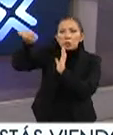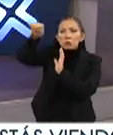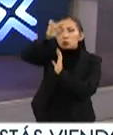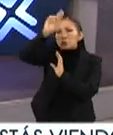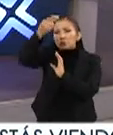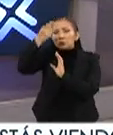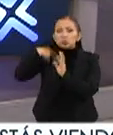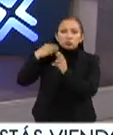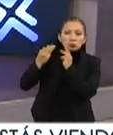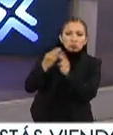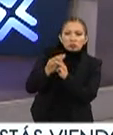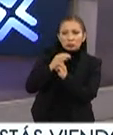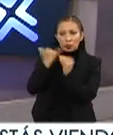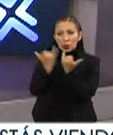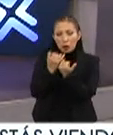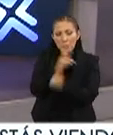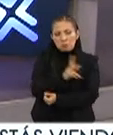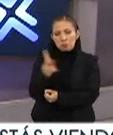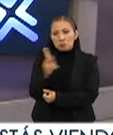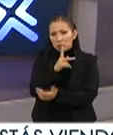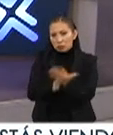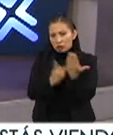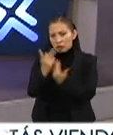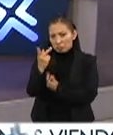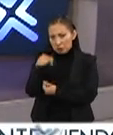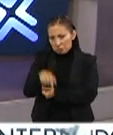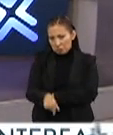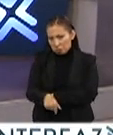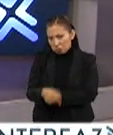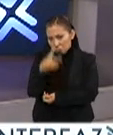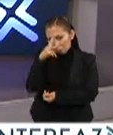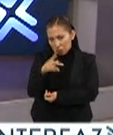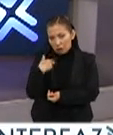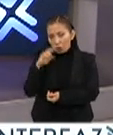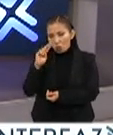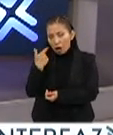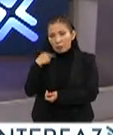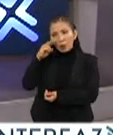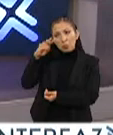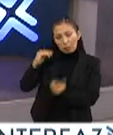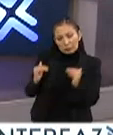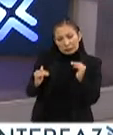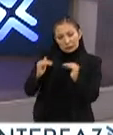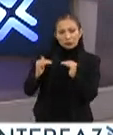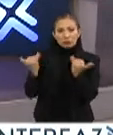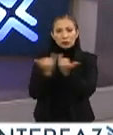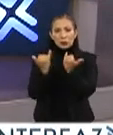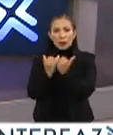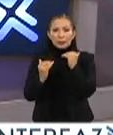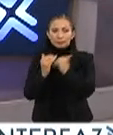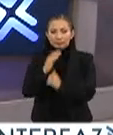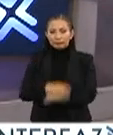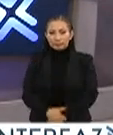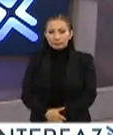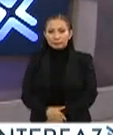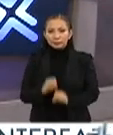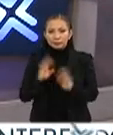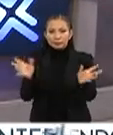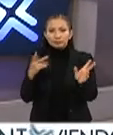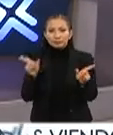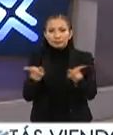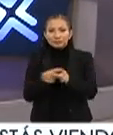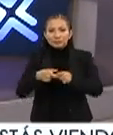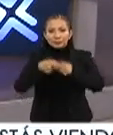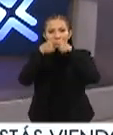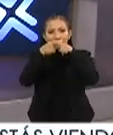de universidades en el mundo que han generado planes como este y que la UNAM se está poniendo al mismo nivel, si te parece bien. Vamos a